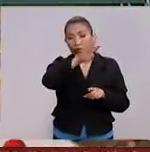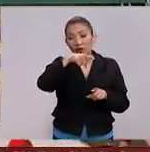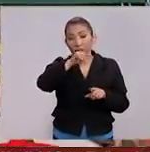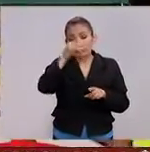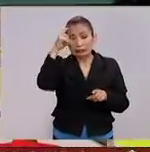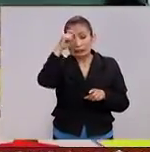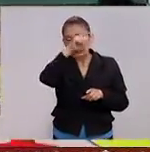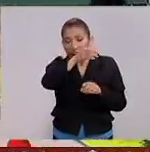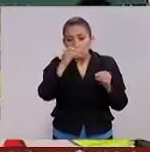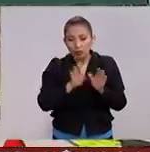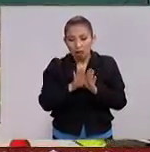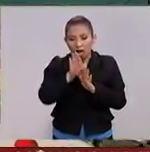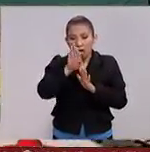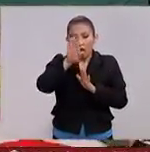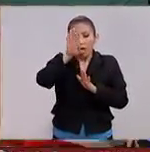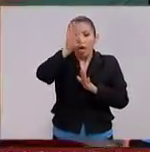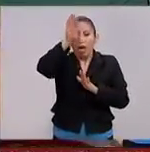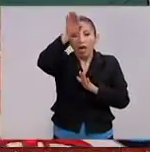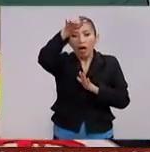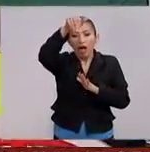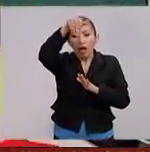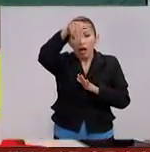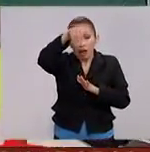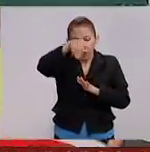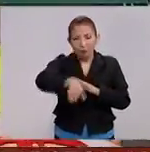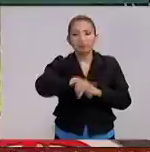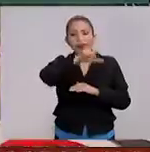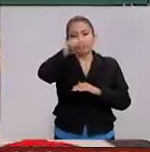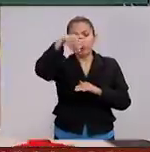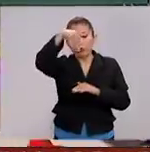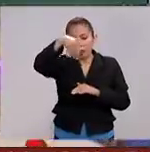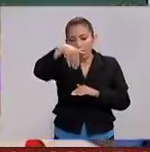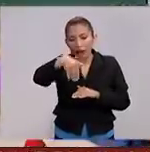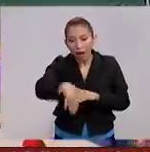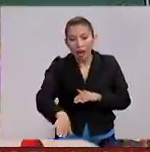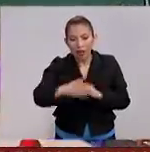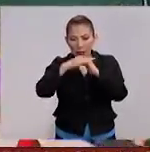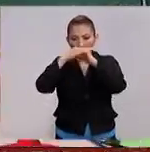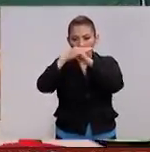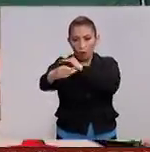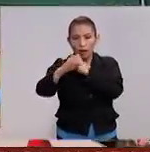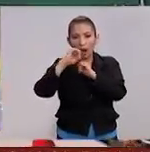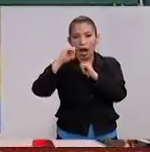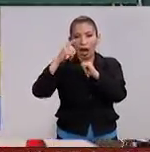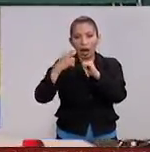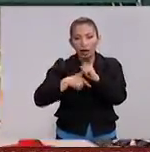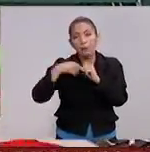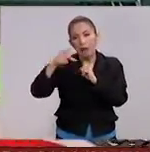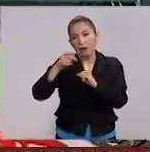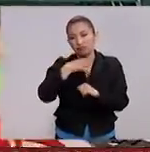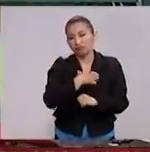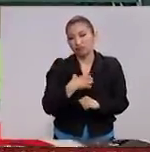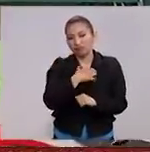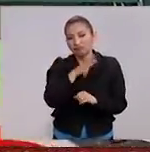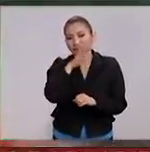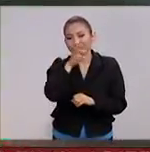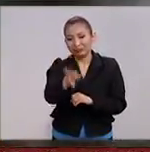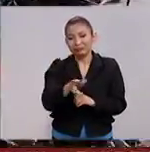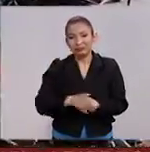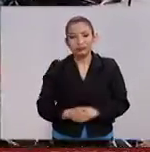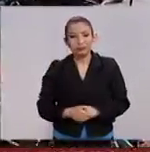con mucha pendiente después ya vienen pues descensos y algo de plano pero contento con el resultado